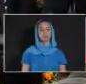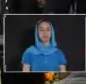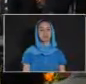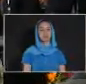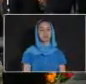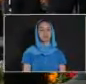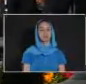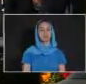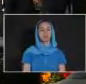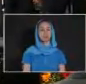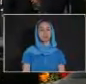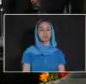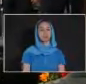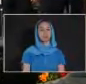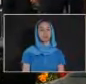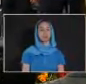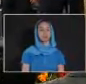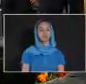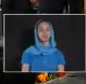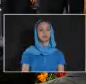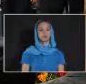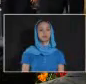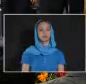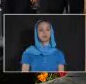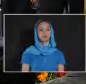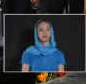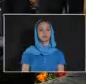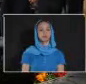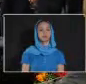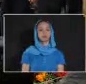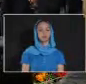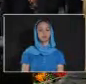sería para los padres, porque